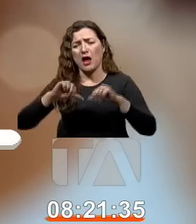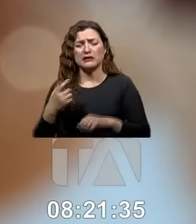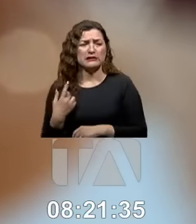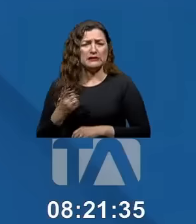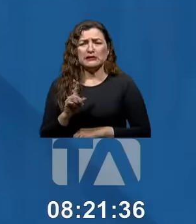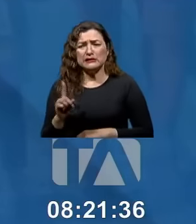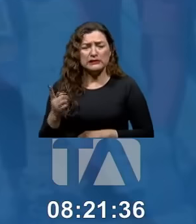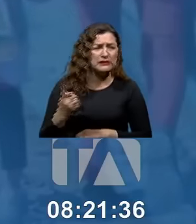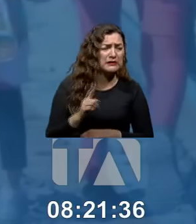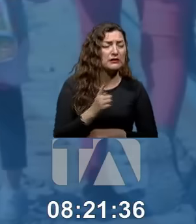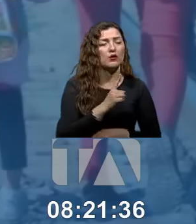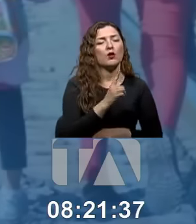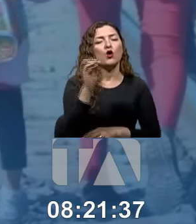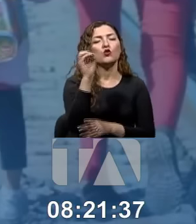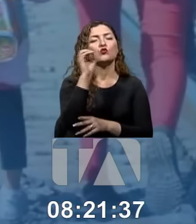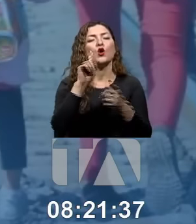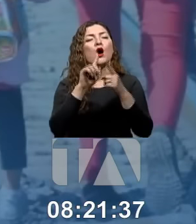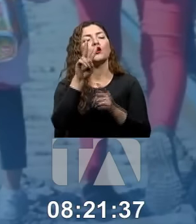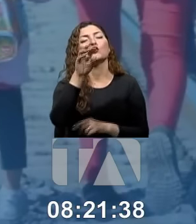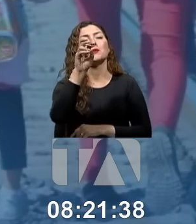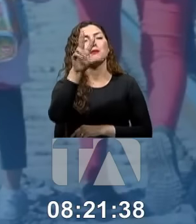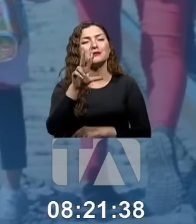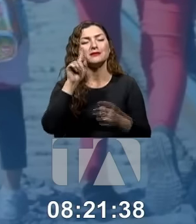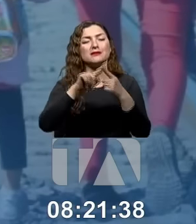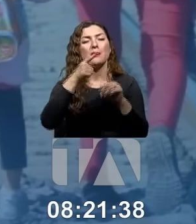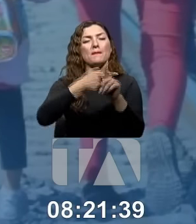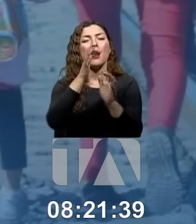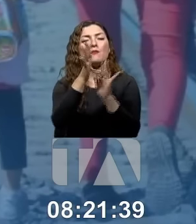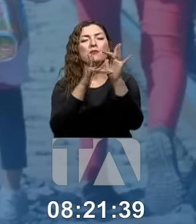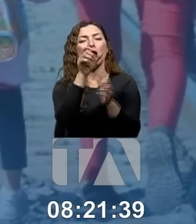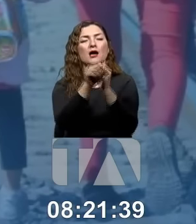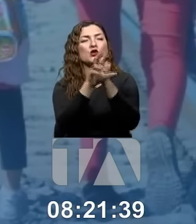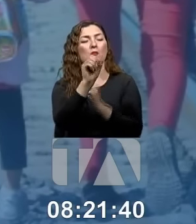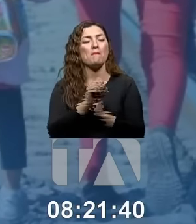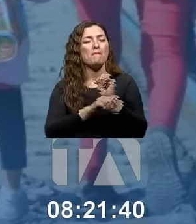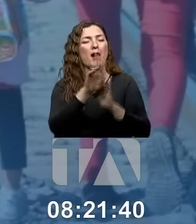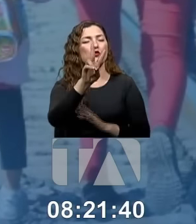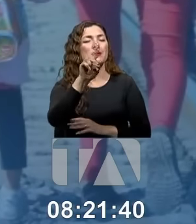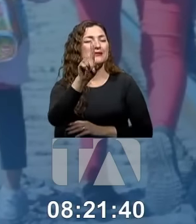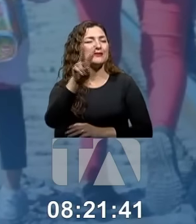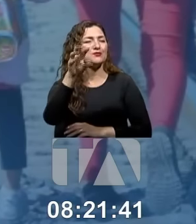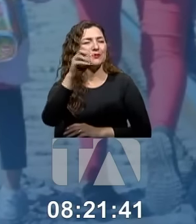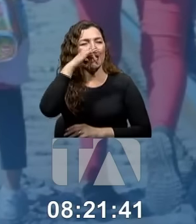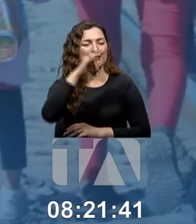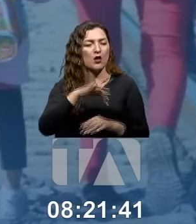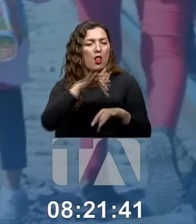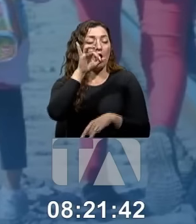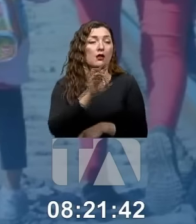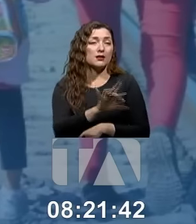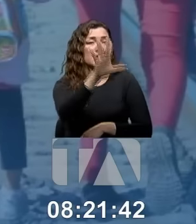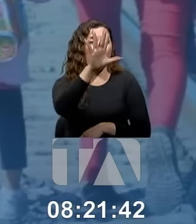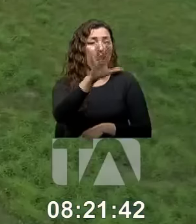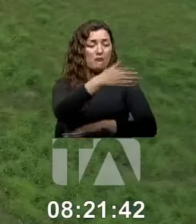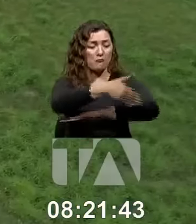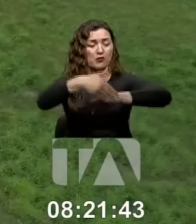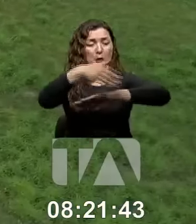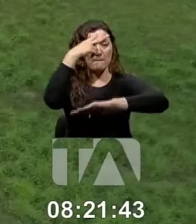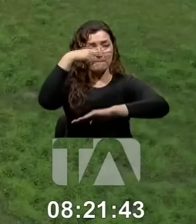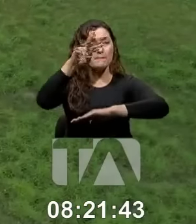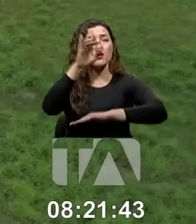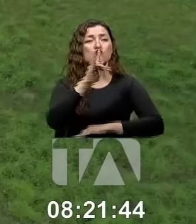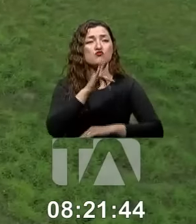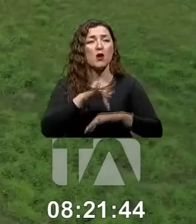De octubre de 2023 hasta abril de este año, más de 2.120 niños ecuatorianos fueron abandonados en la frontera entre México